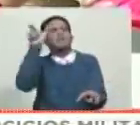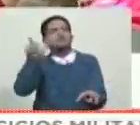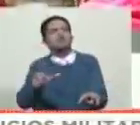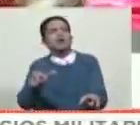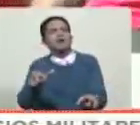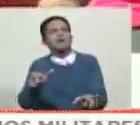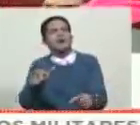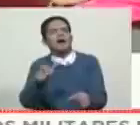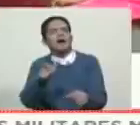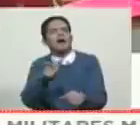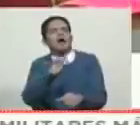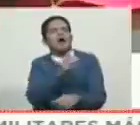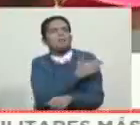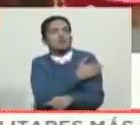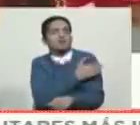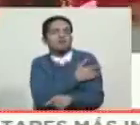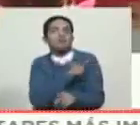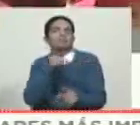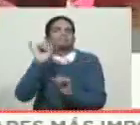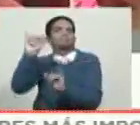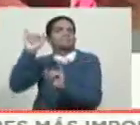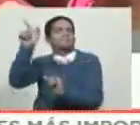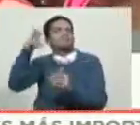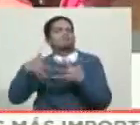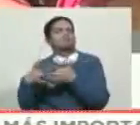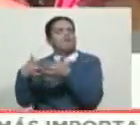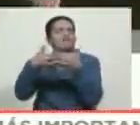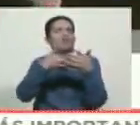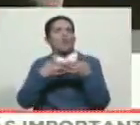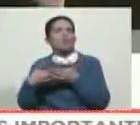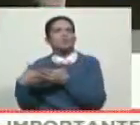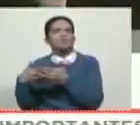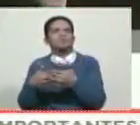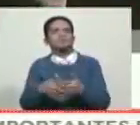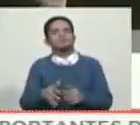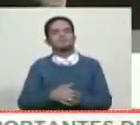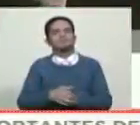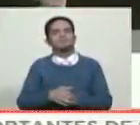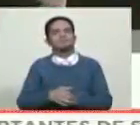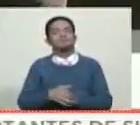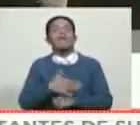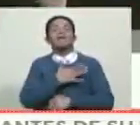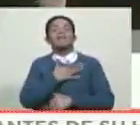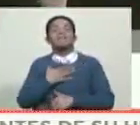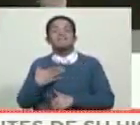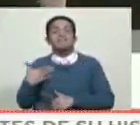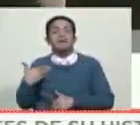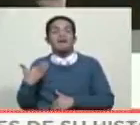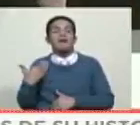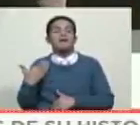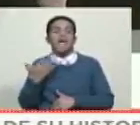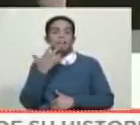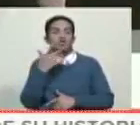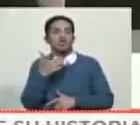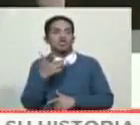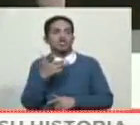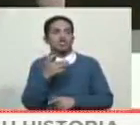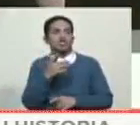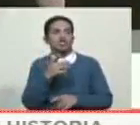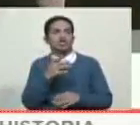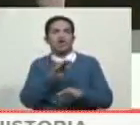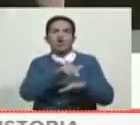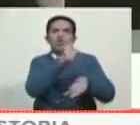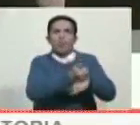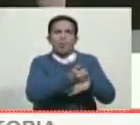mismo imperialismo que tiene sus planes. Son los falsos positivos que quieren crear para echarle la culpa a los